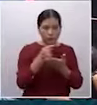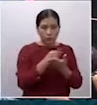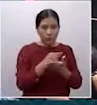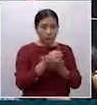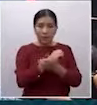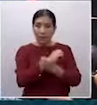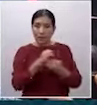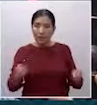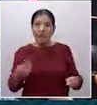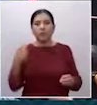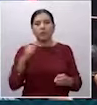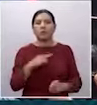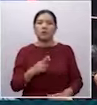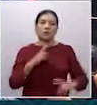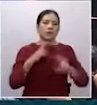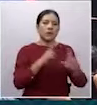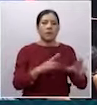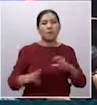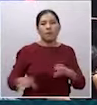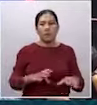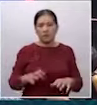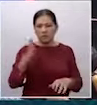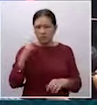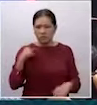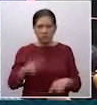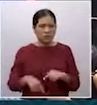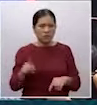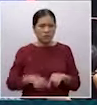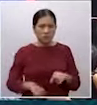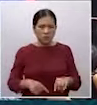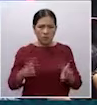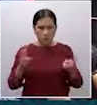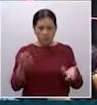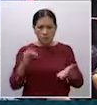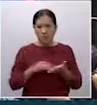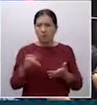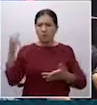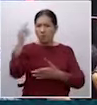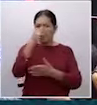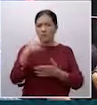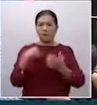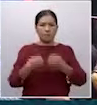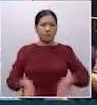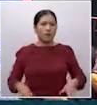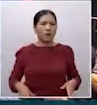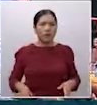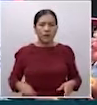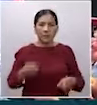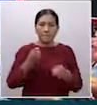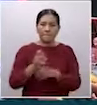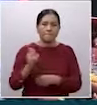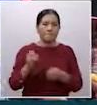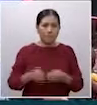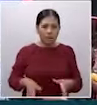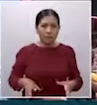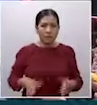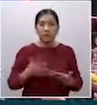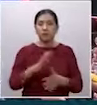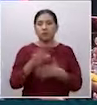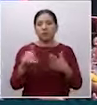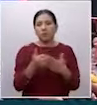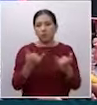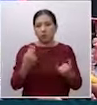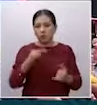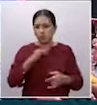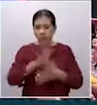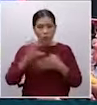realmente no puede ser en esta situación de que una vez más sean siendo perjudicados la ciudad del Alto. Y en ese sentido, pues nosotros vamos a